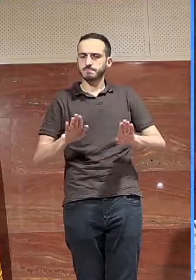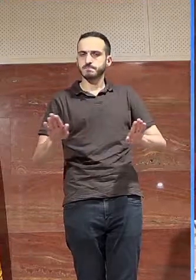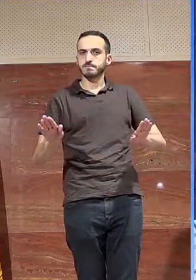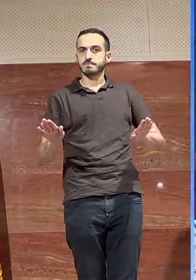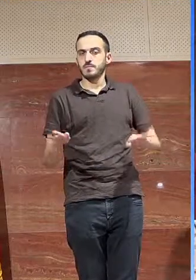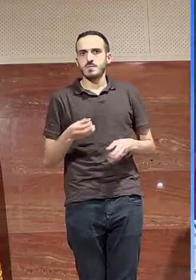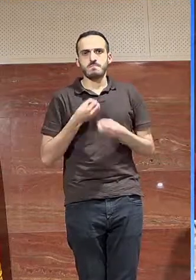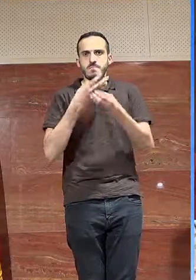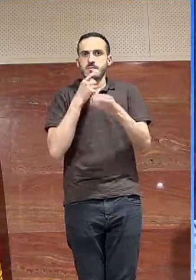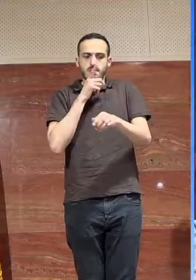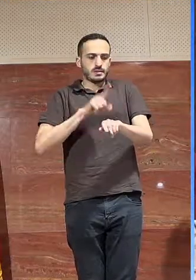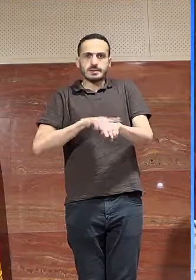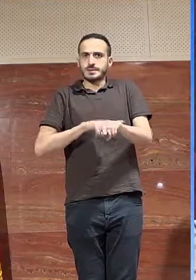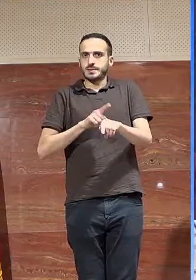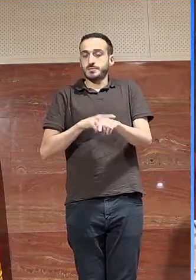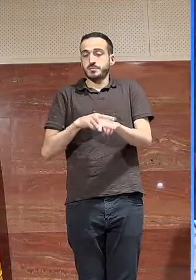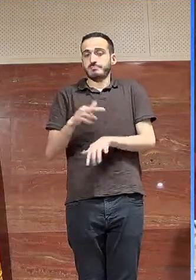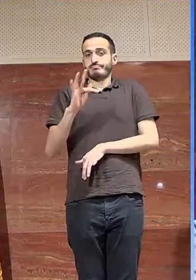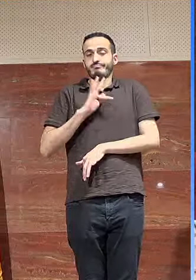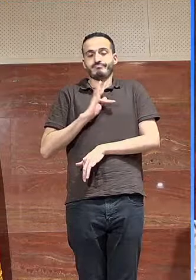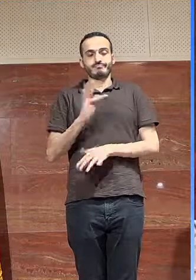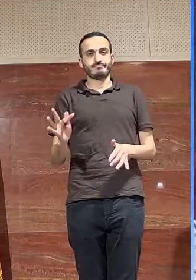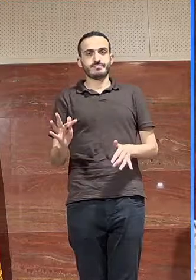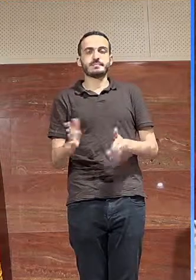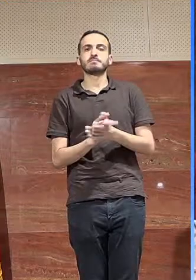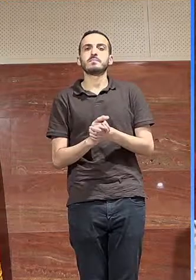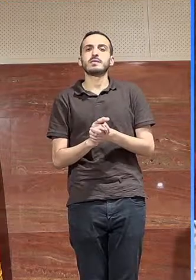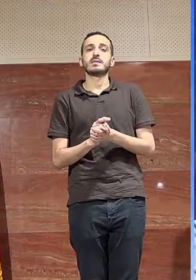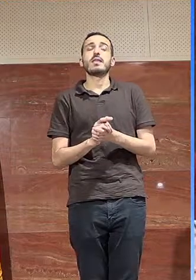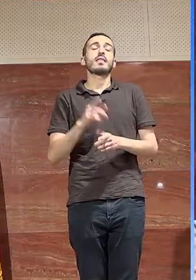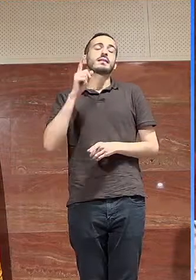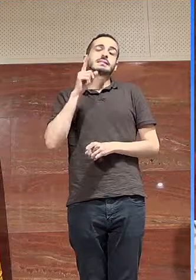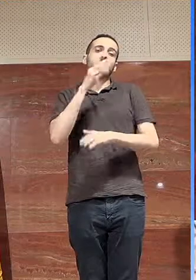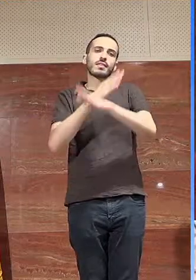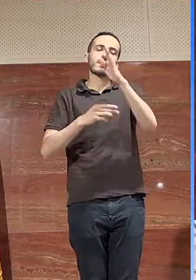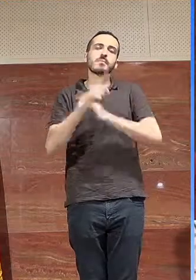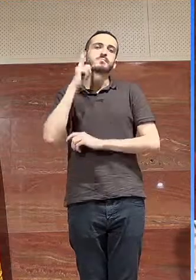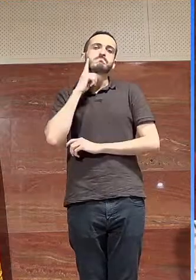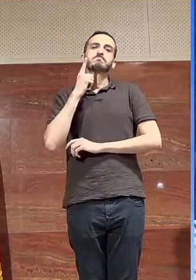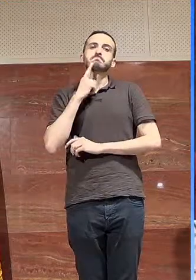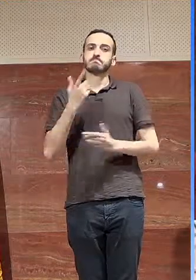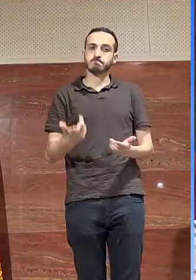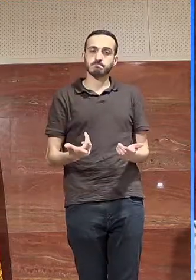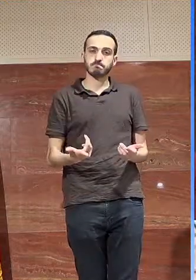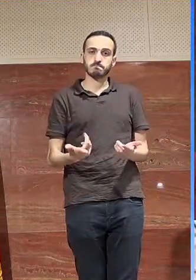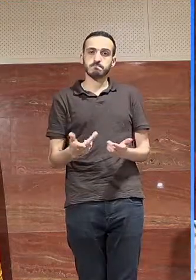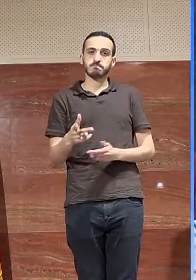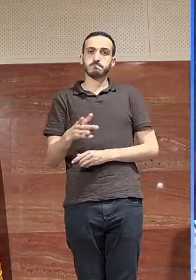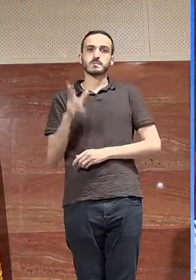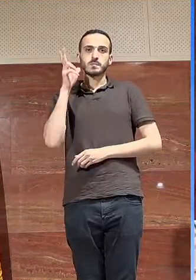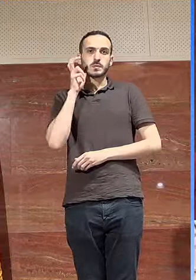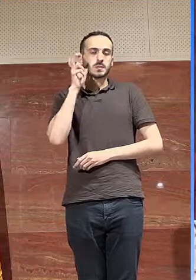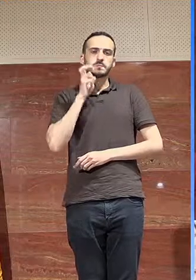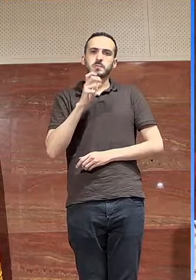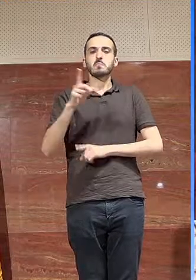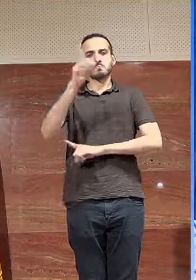más tiempo del que me ha sido asignado, en cuanto a la discapacidad auditiva, pues bueno, como no podía ser de otra manera, fundamentalmente los problemas